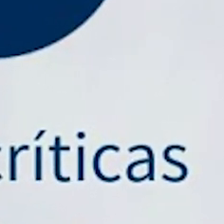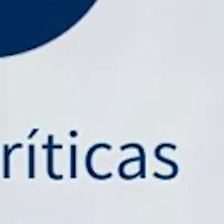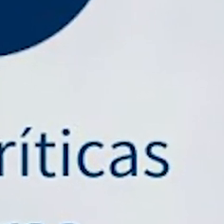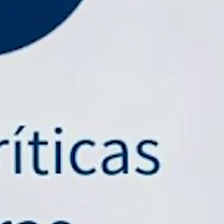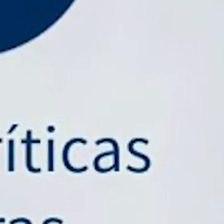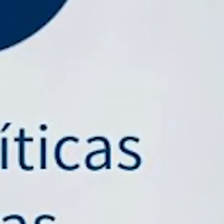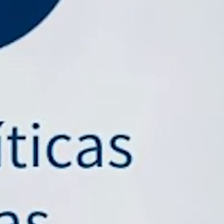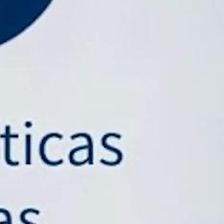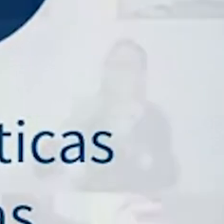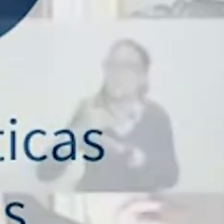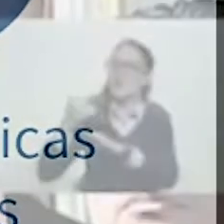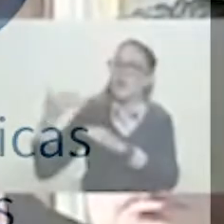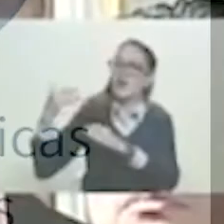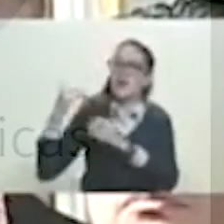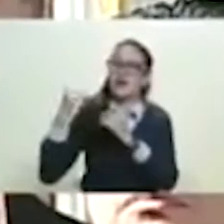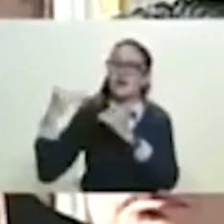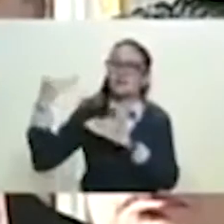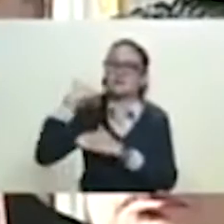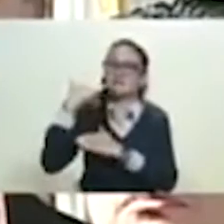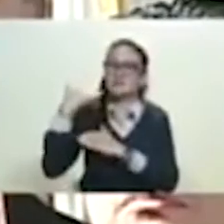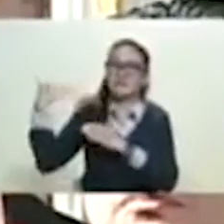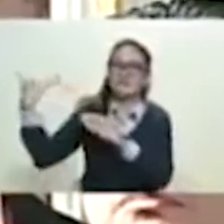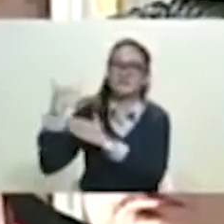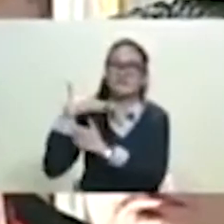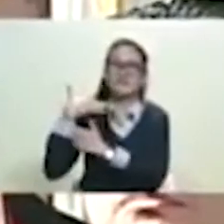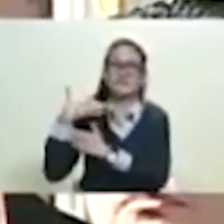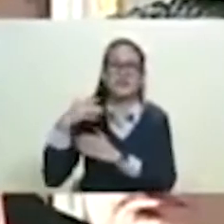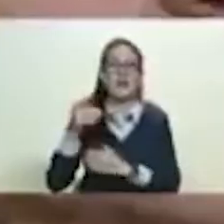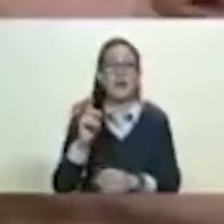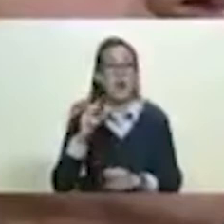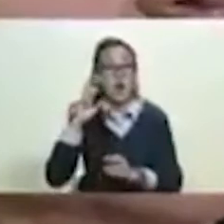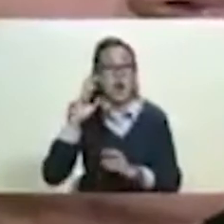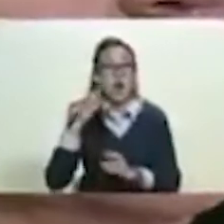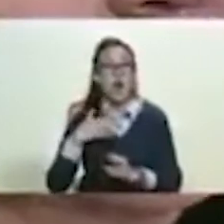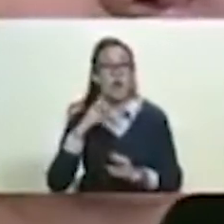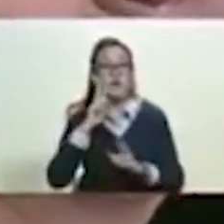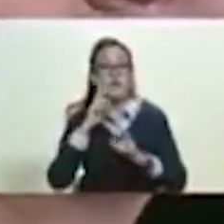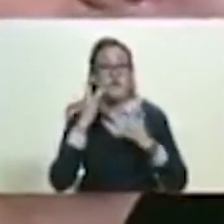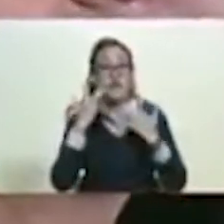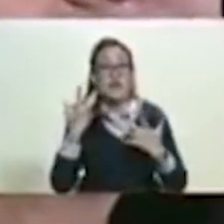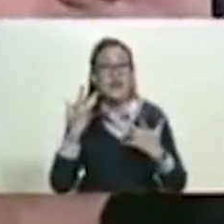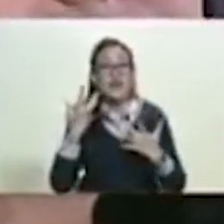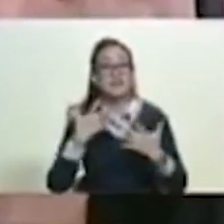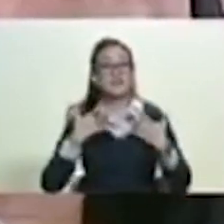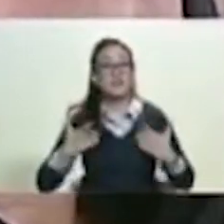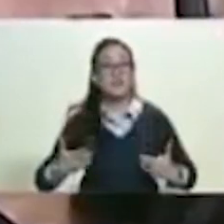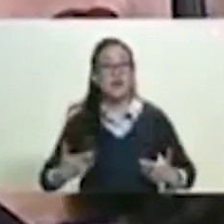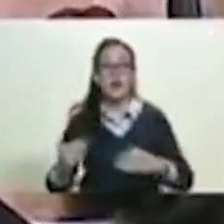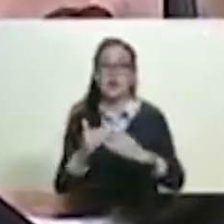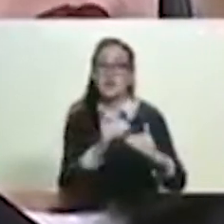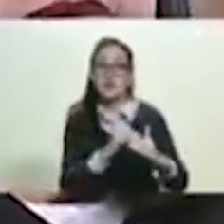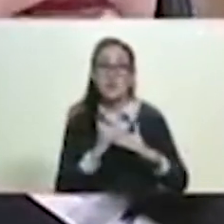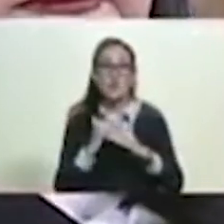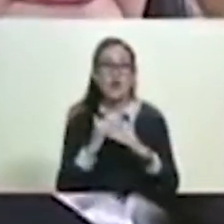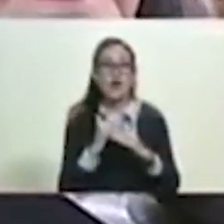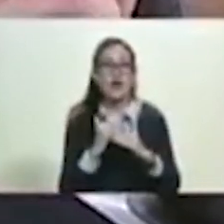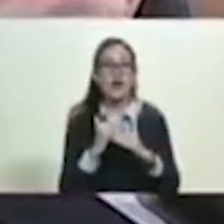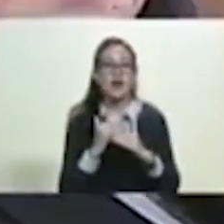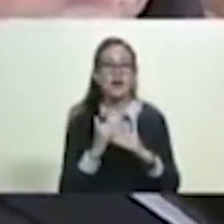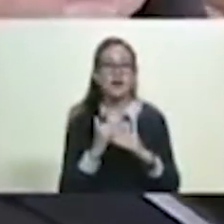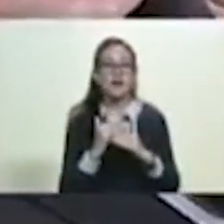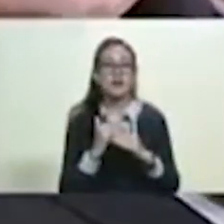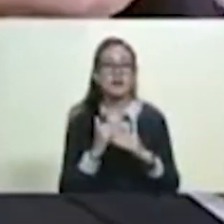welle mencionó que la presidencia en manos de dell si alcanza si un margen de influencia enorme sobre el aparato estatal pues la asamblea